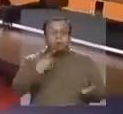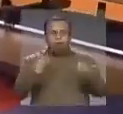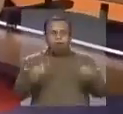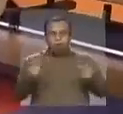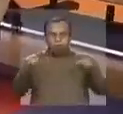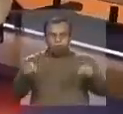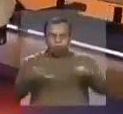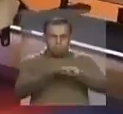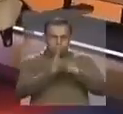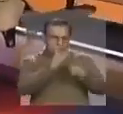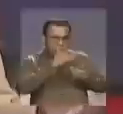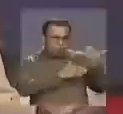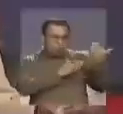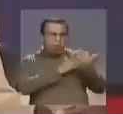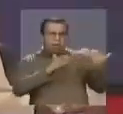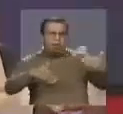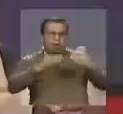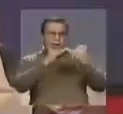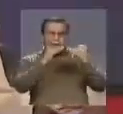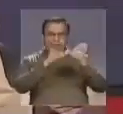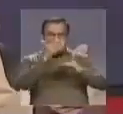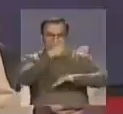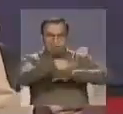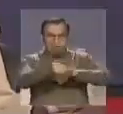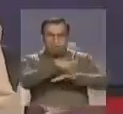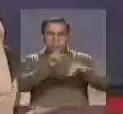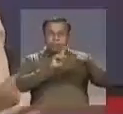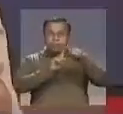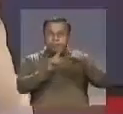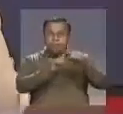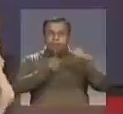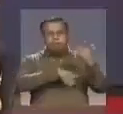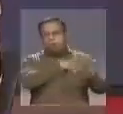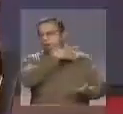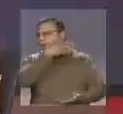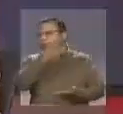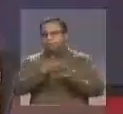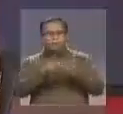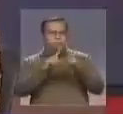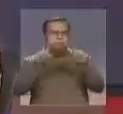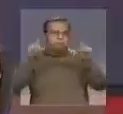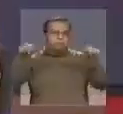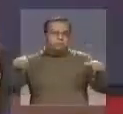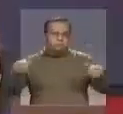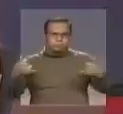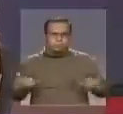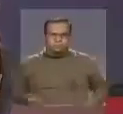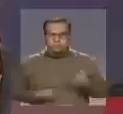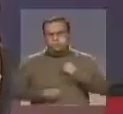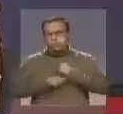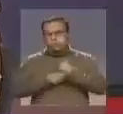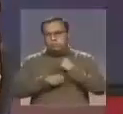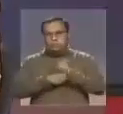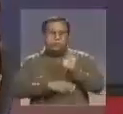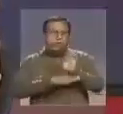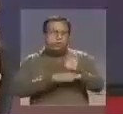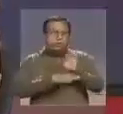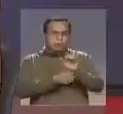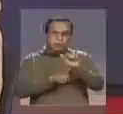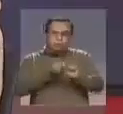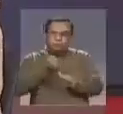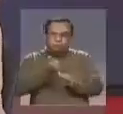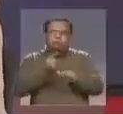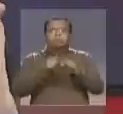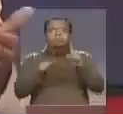y se ve desde la calle, desde que tú estás en el Transmilenio, hasta incluso desde que tú estás en una empresa o entidad como